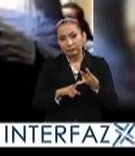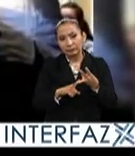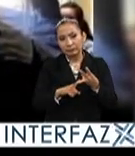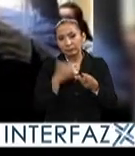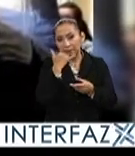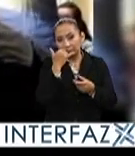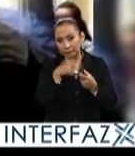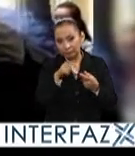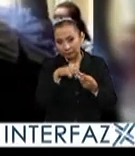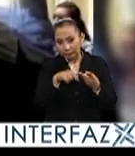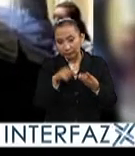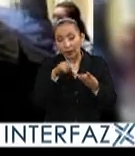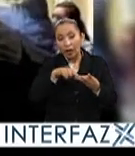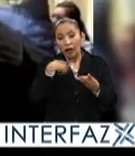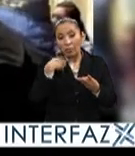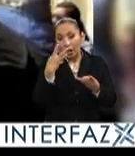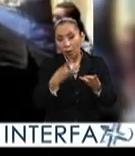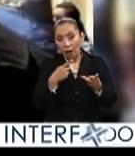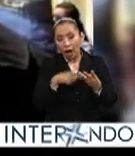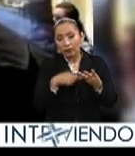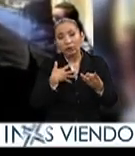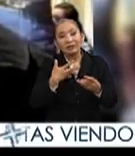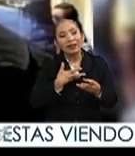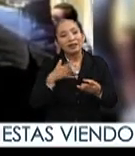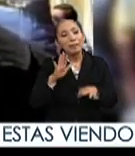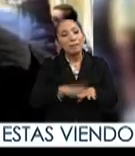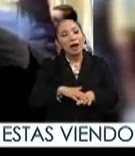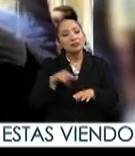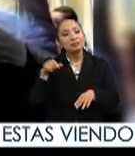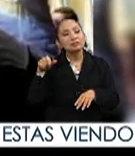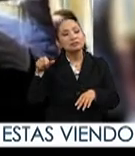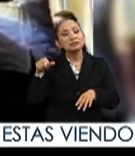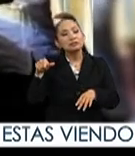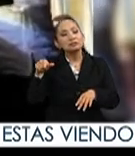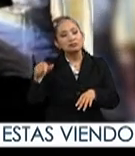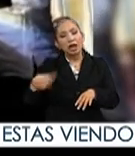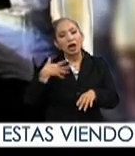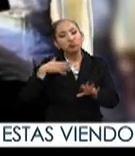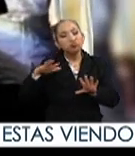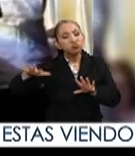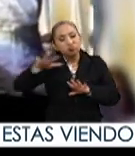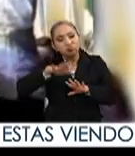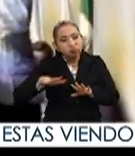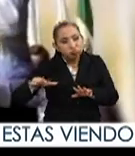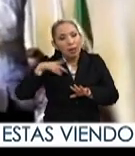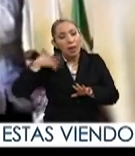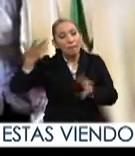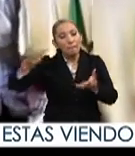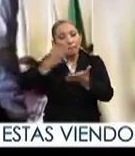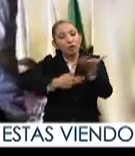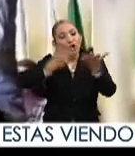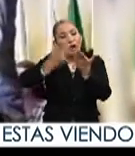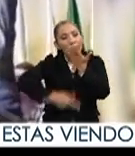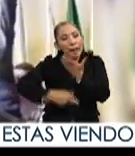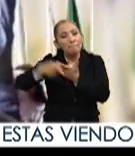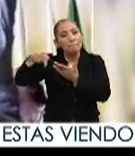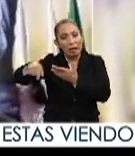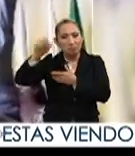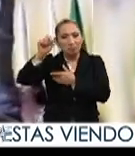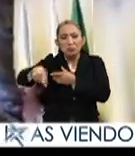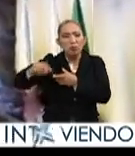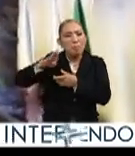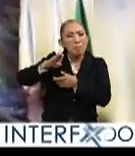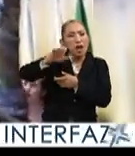el taller 3. Y el taller 4 tiene que ver con la parte de los programas en sí,